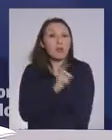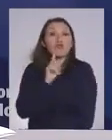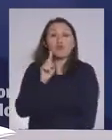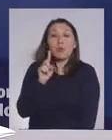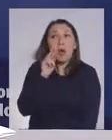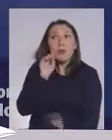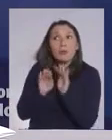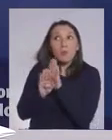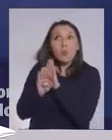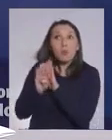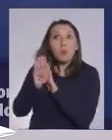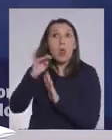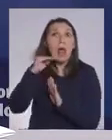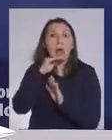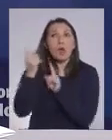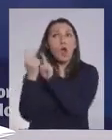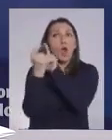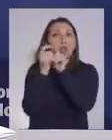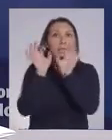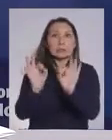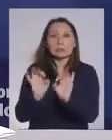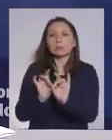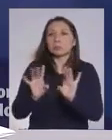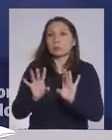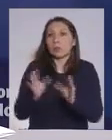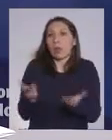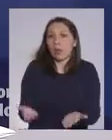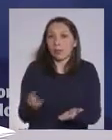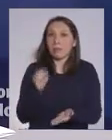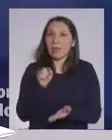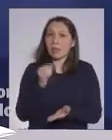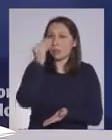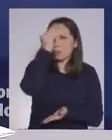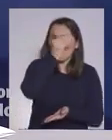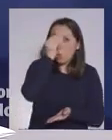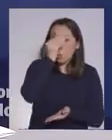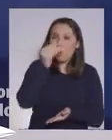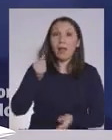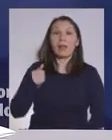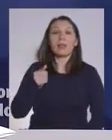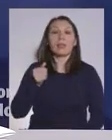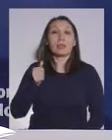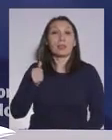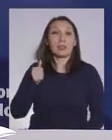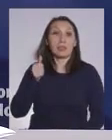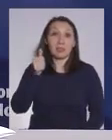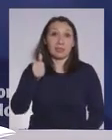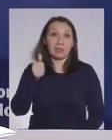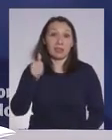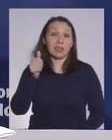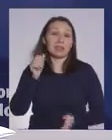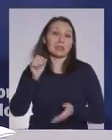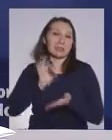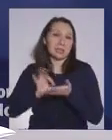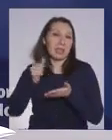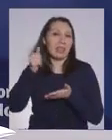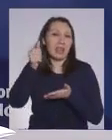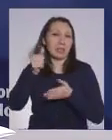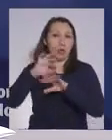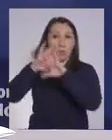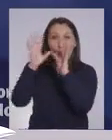índice de avance rápido y de efectividad esta preocupación del del secretario o del director